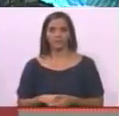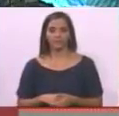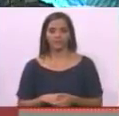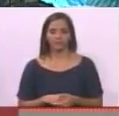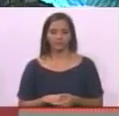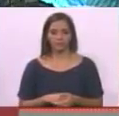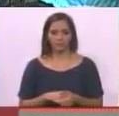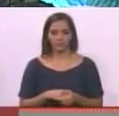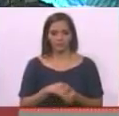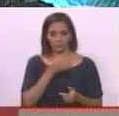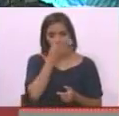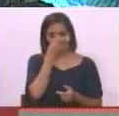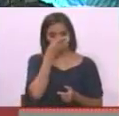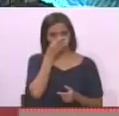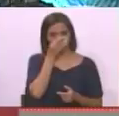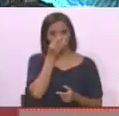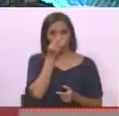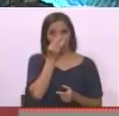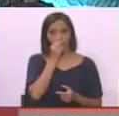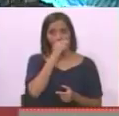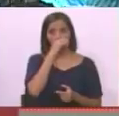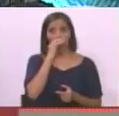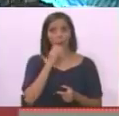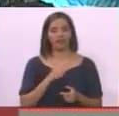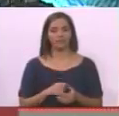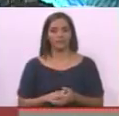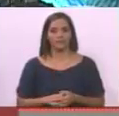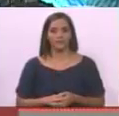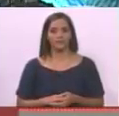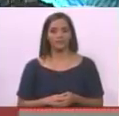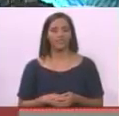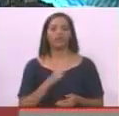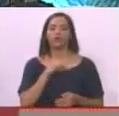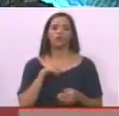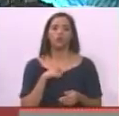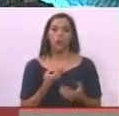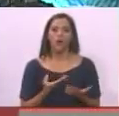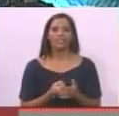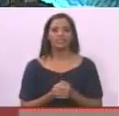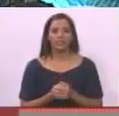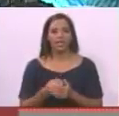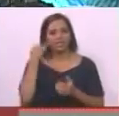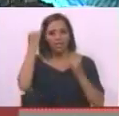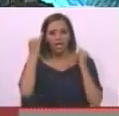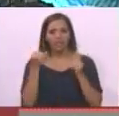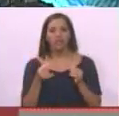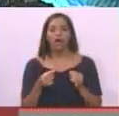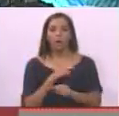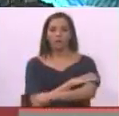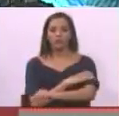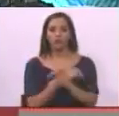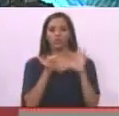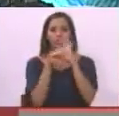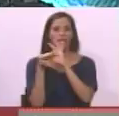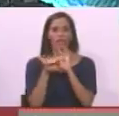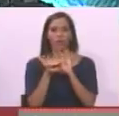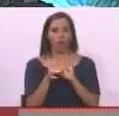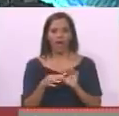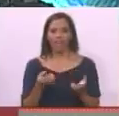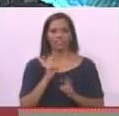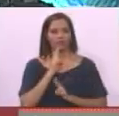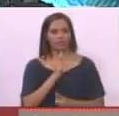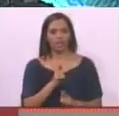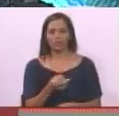cito, nuestro dilema que es mantener a la oposición unida ha resultado ser tremendamente